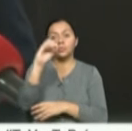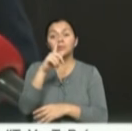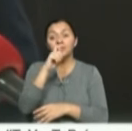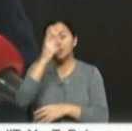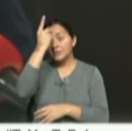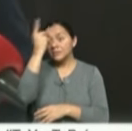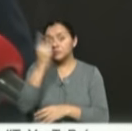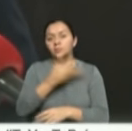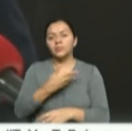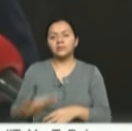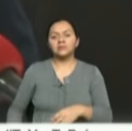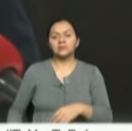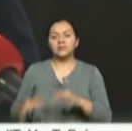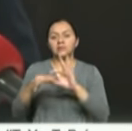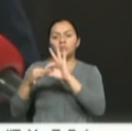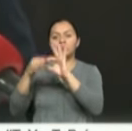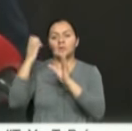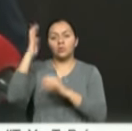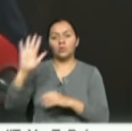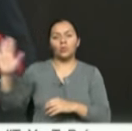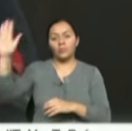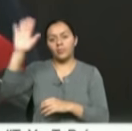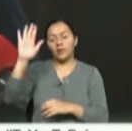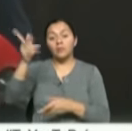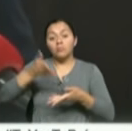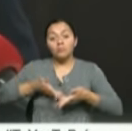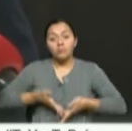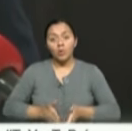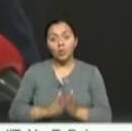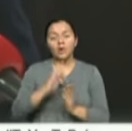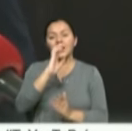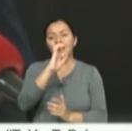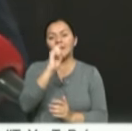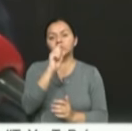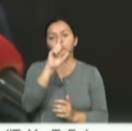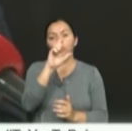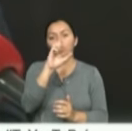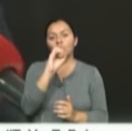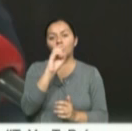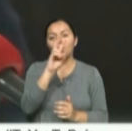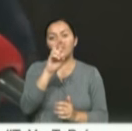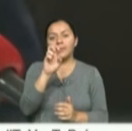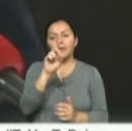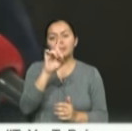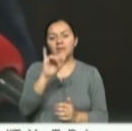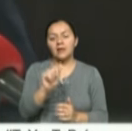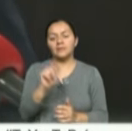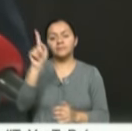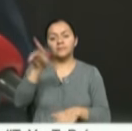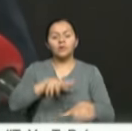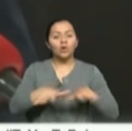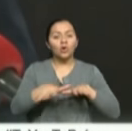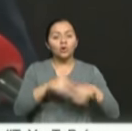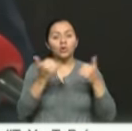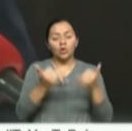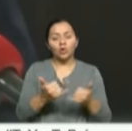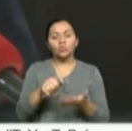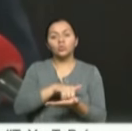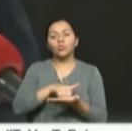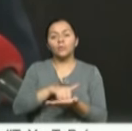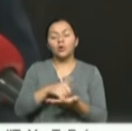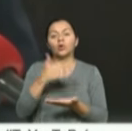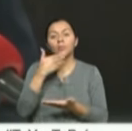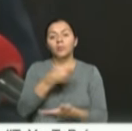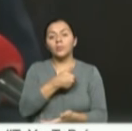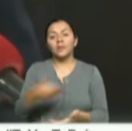de la Unión Europea, que es de origen eslovaco. Nosotros estamos intentando coordinar para esta semana en Nueva York una reunión